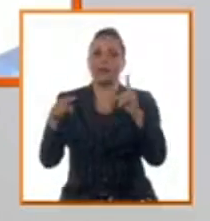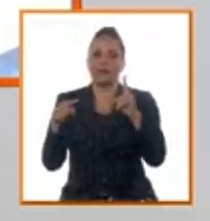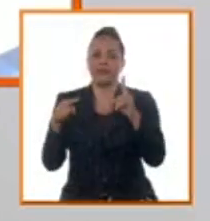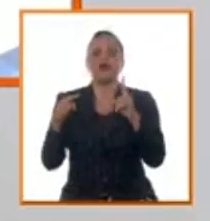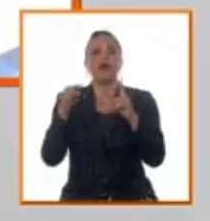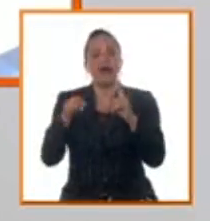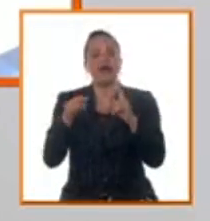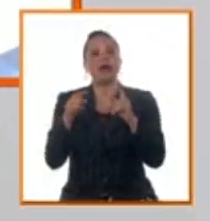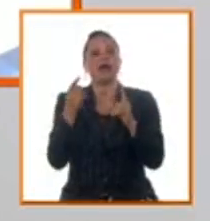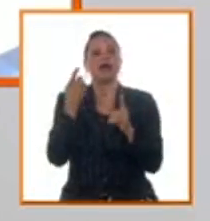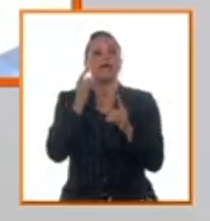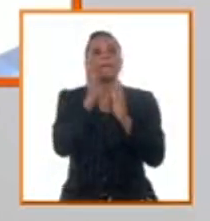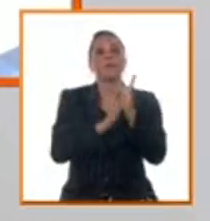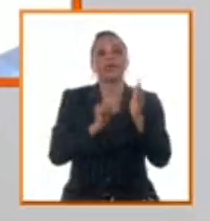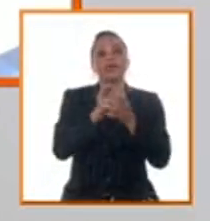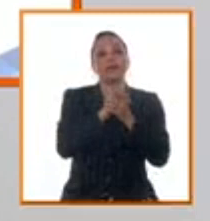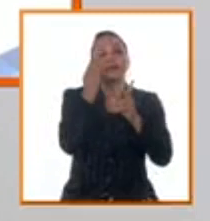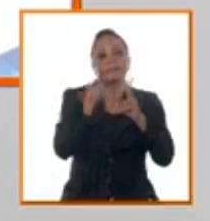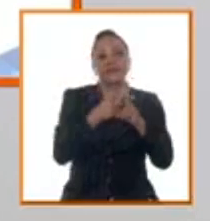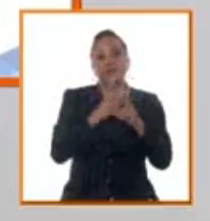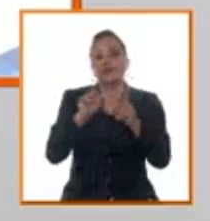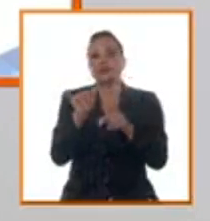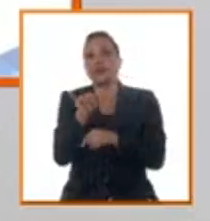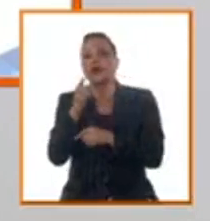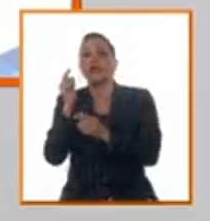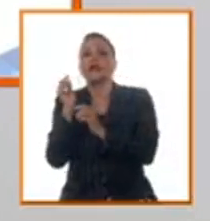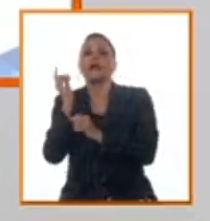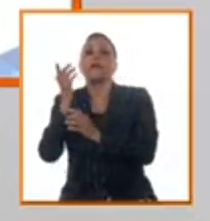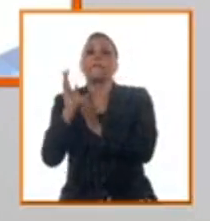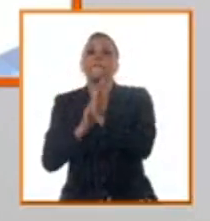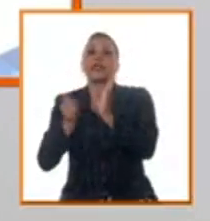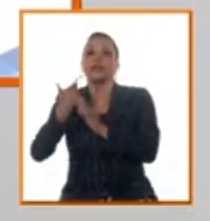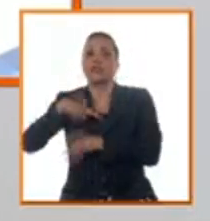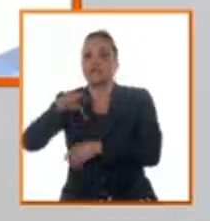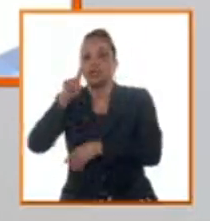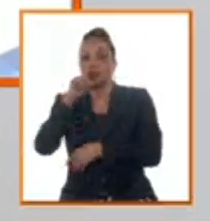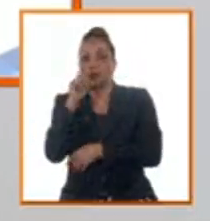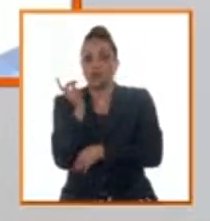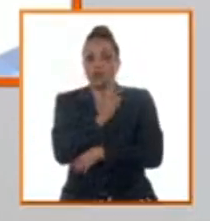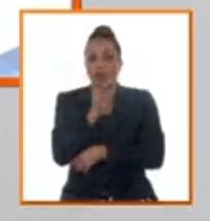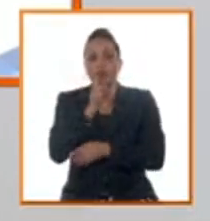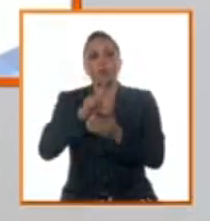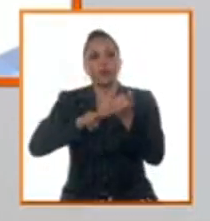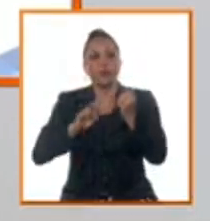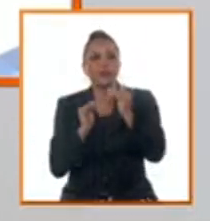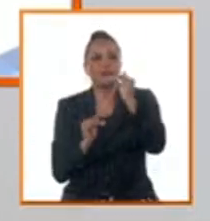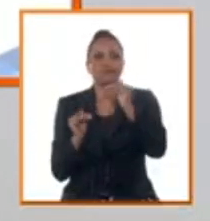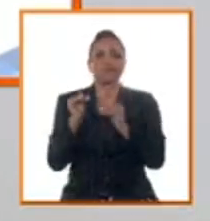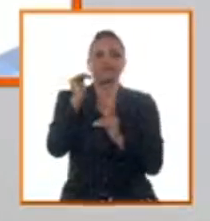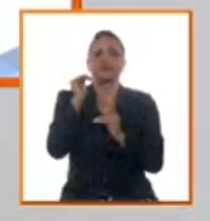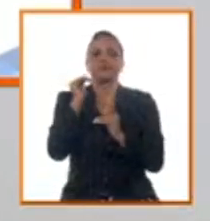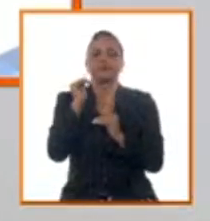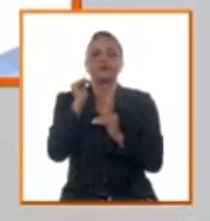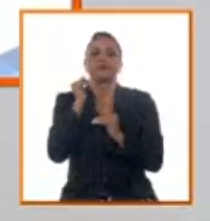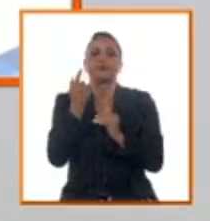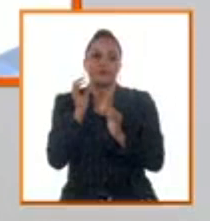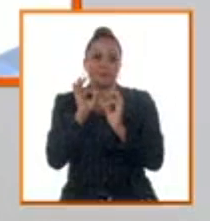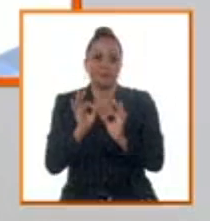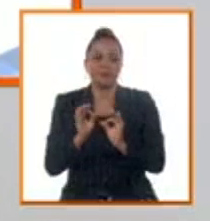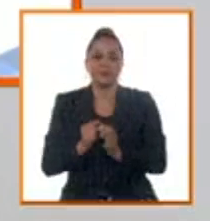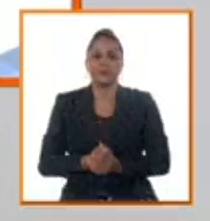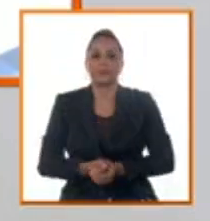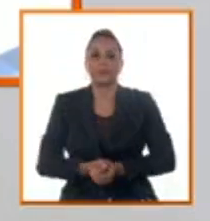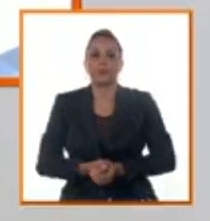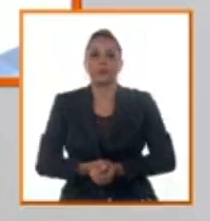aquí tenemos los registros, por ejemplo, de la provincia de Camagüey. Al cierre del mes de mayo alcanzamos un 168% de la